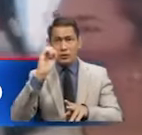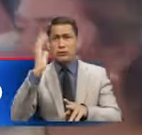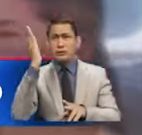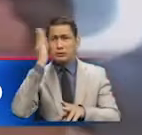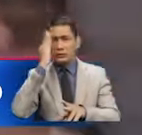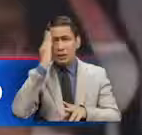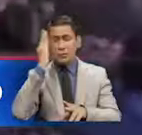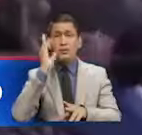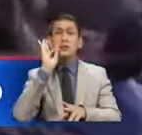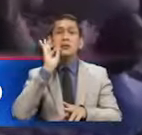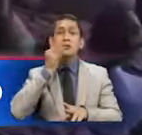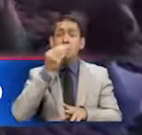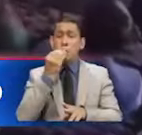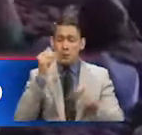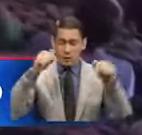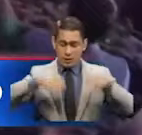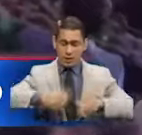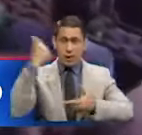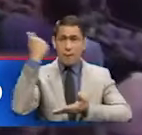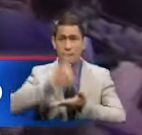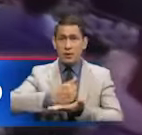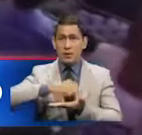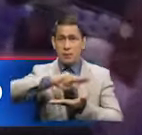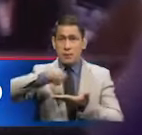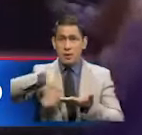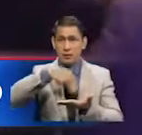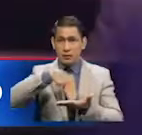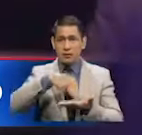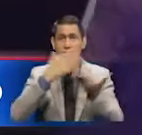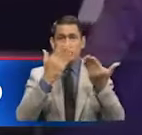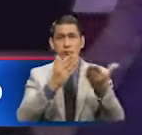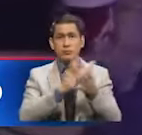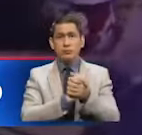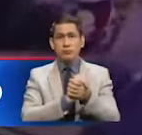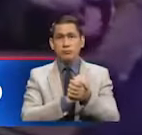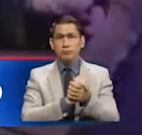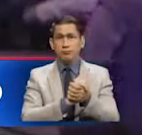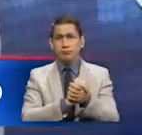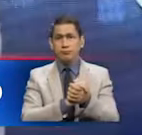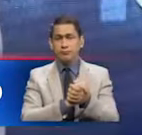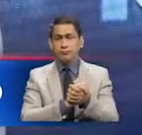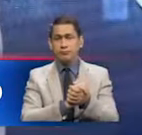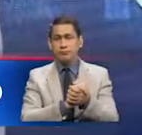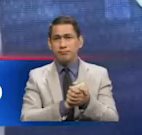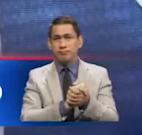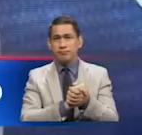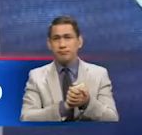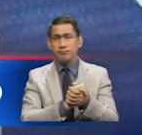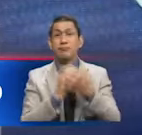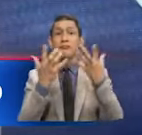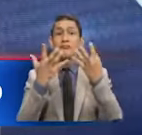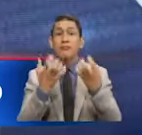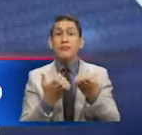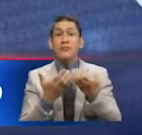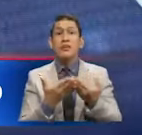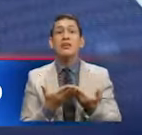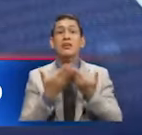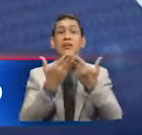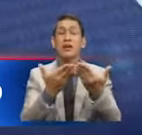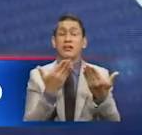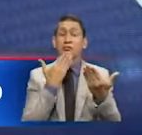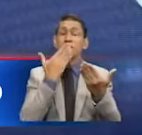la sazón de la capital manavita como parte de la red de ciudades creativas. Quiero agradecer